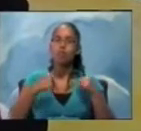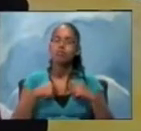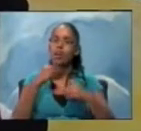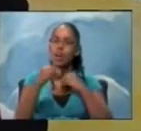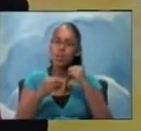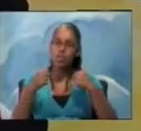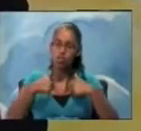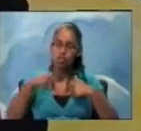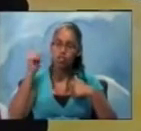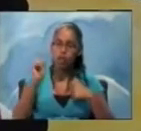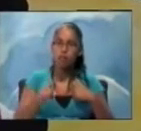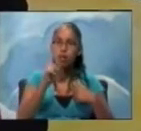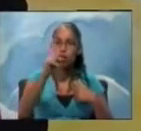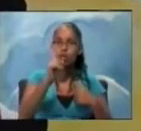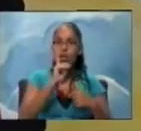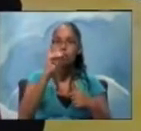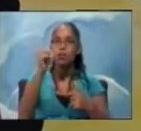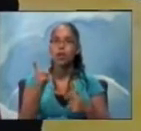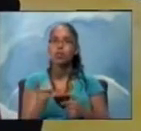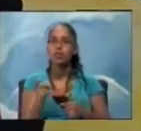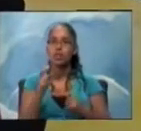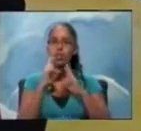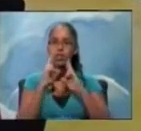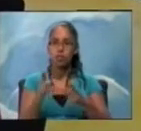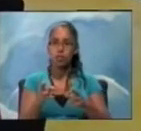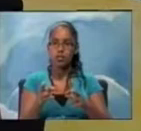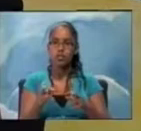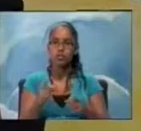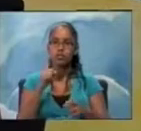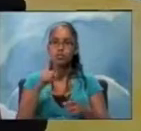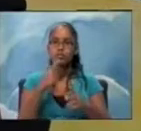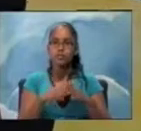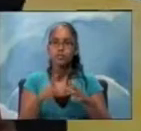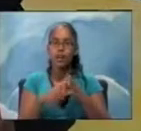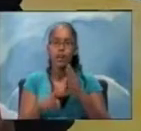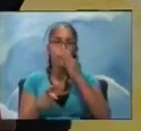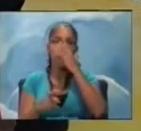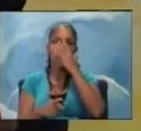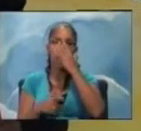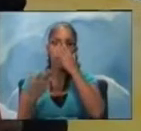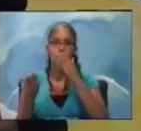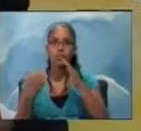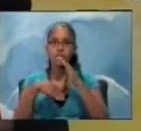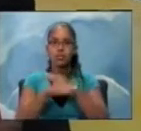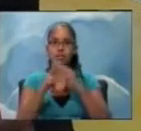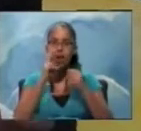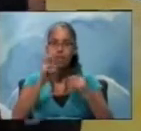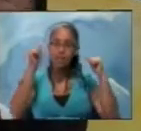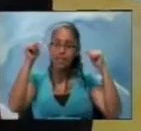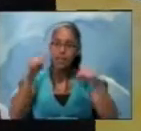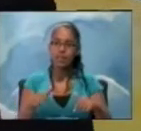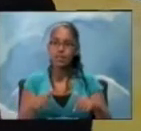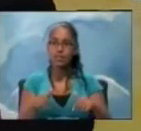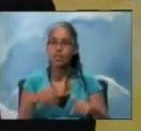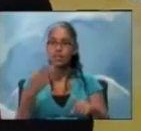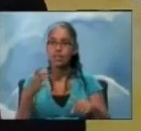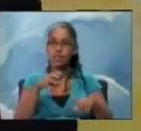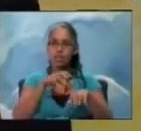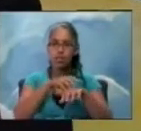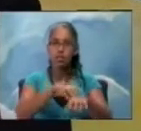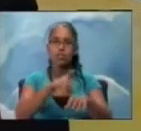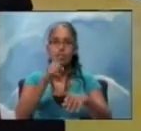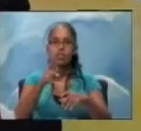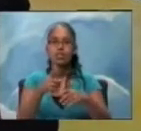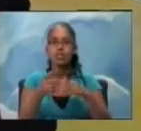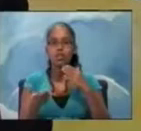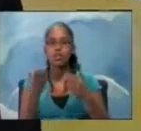una pregunta, respondedme. Una de las cosas que vamos a ver acá, y llevando pues ya la